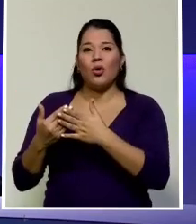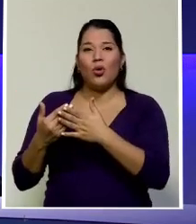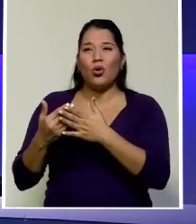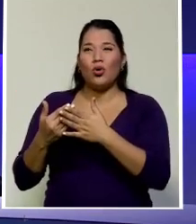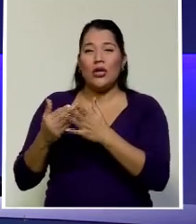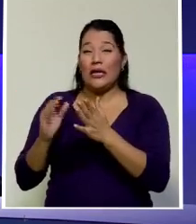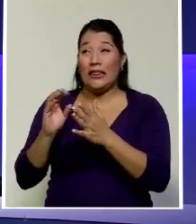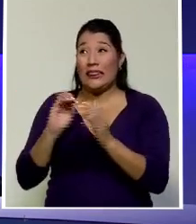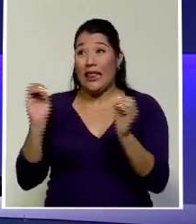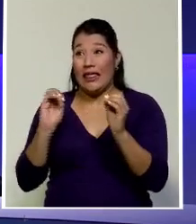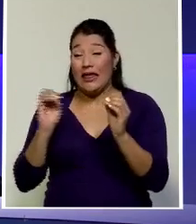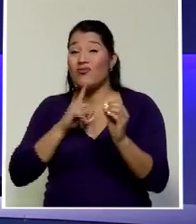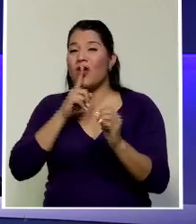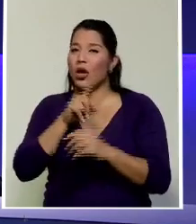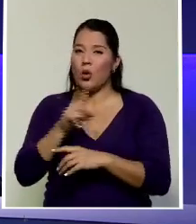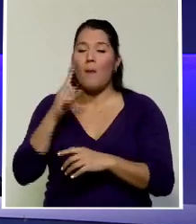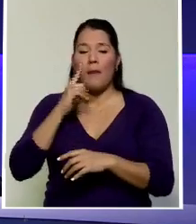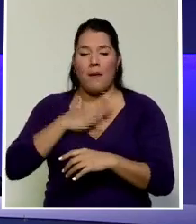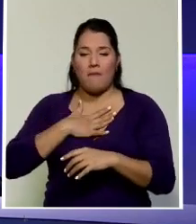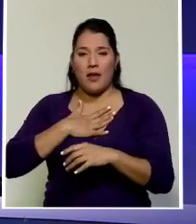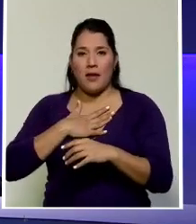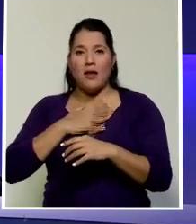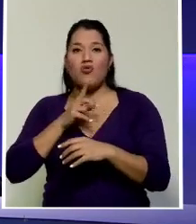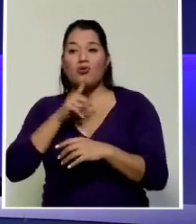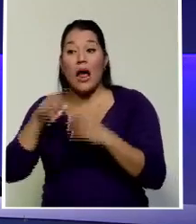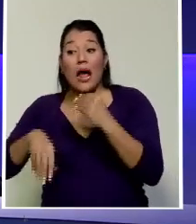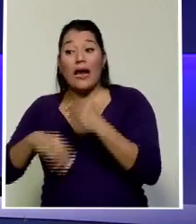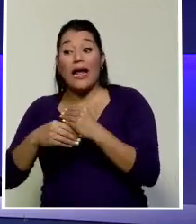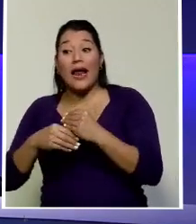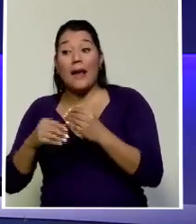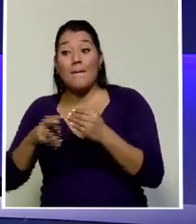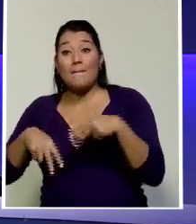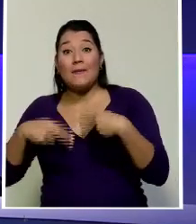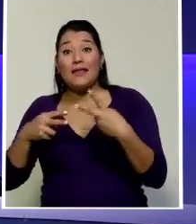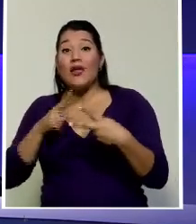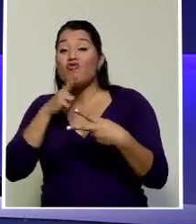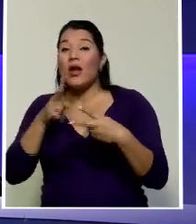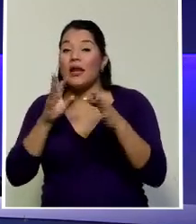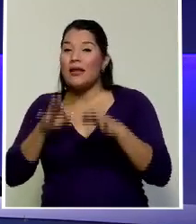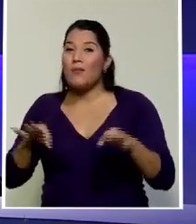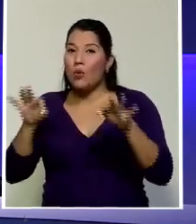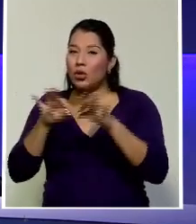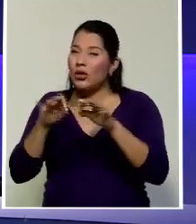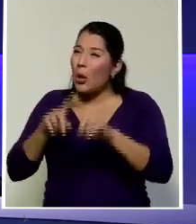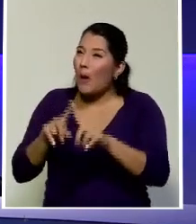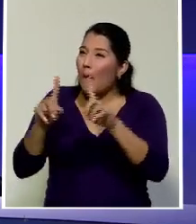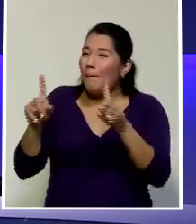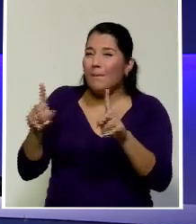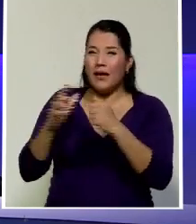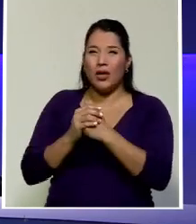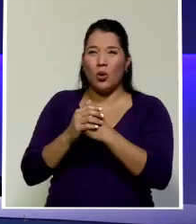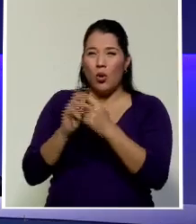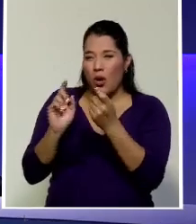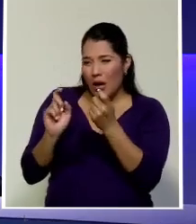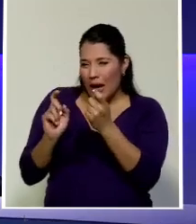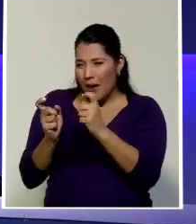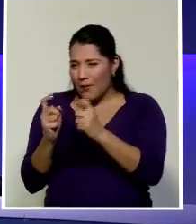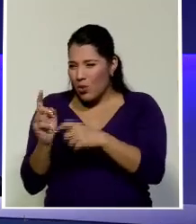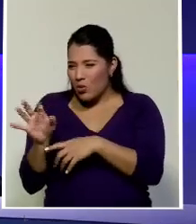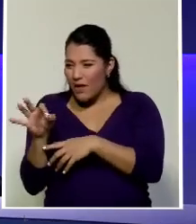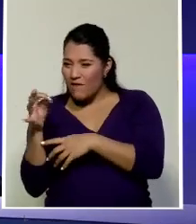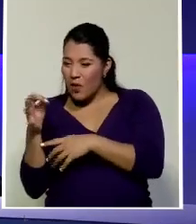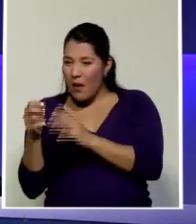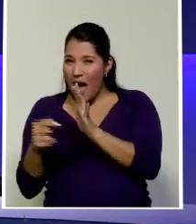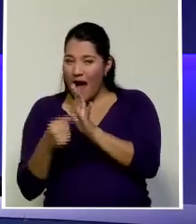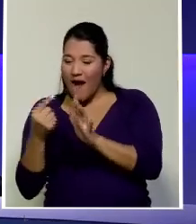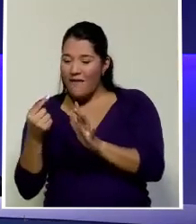real, ¿no? Para mí lo real es muy importante. Pero claro, estilizado de una forma que casi ni yo mismo puedo reconocer de dónde vino, pero sé que